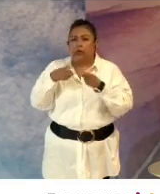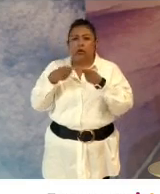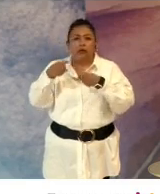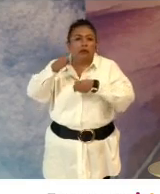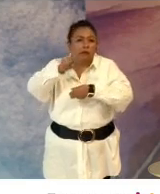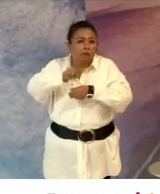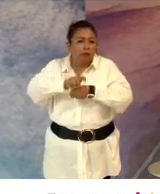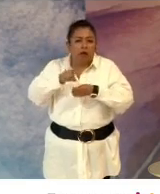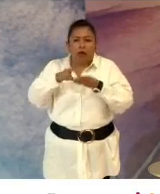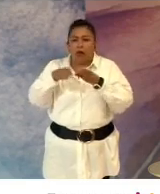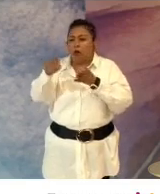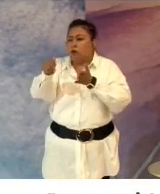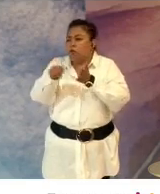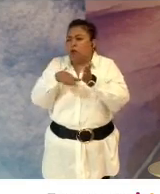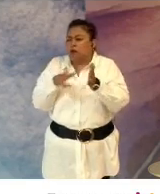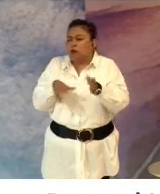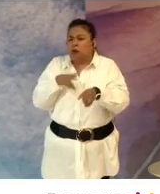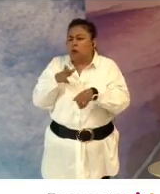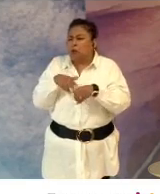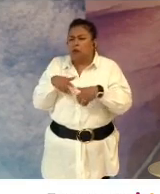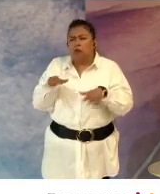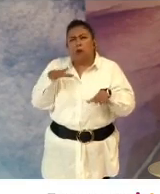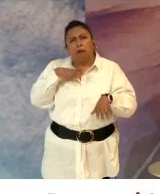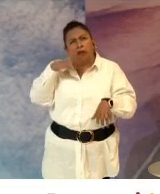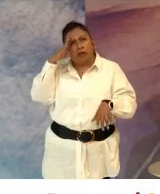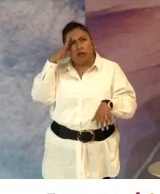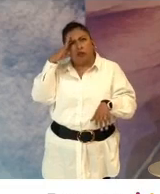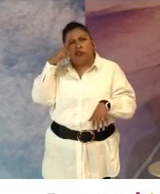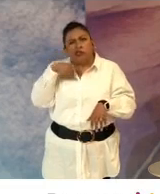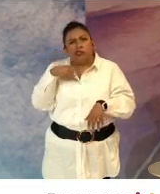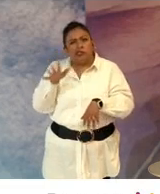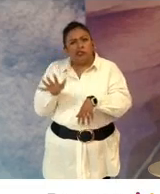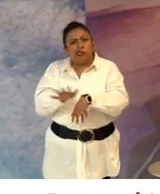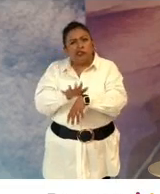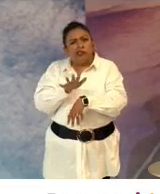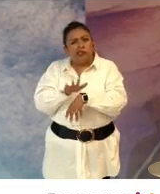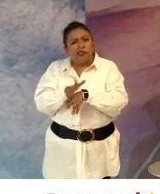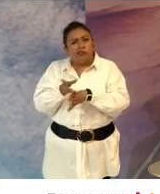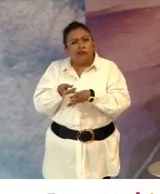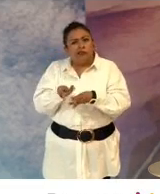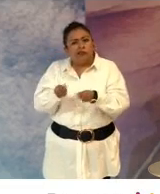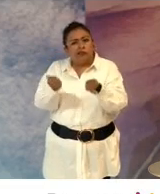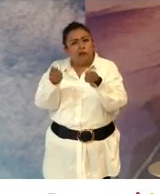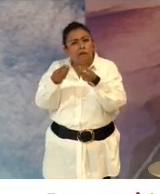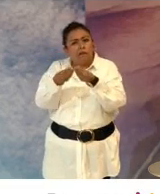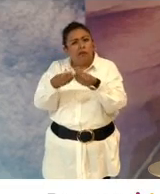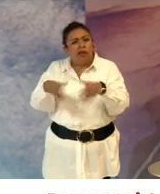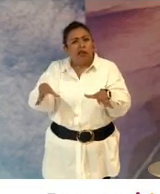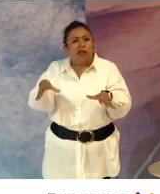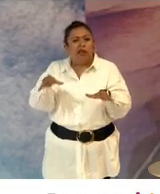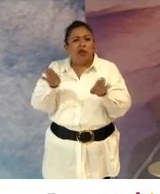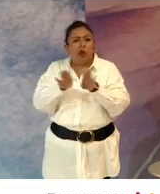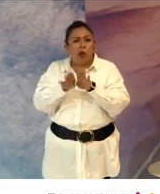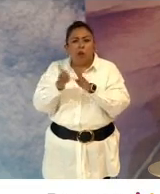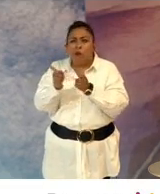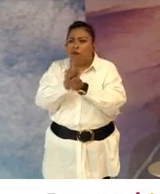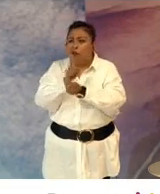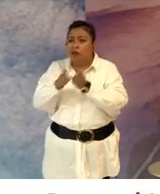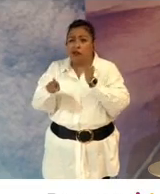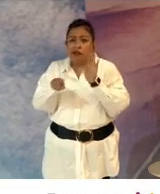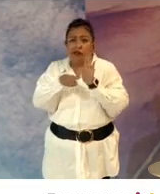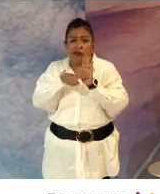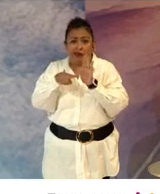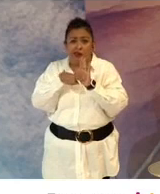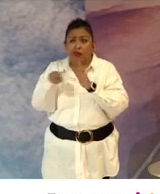normal, ¿cuánta de su energía se pierde en este nivel tóxico de interacciones que tenemos